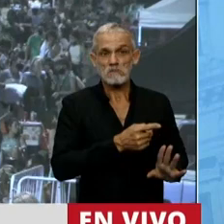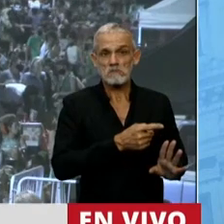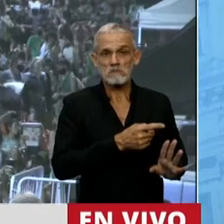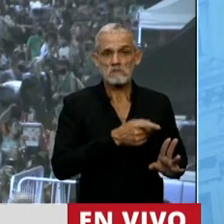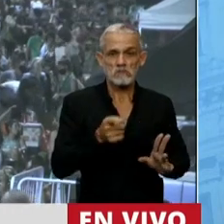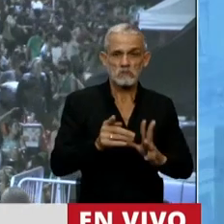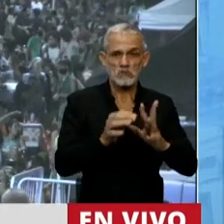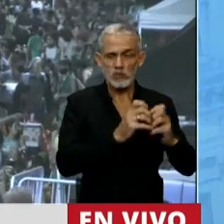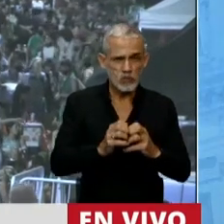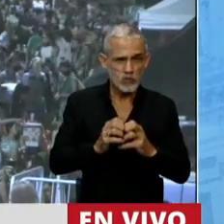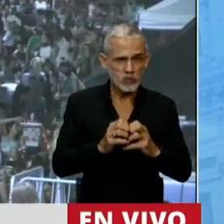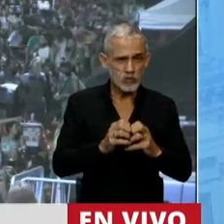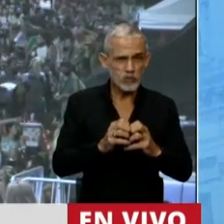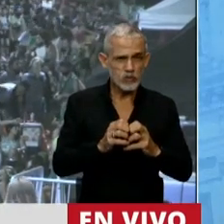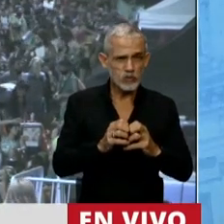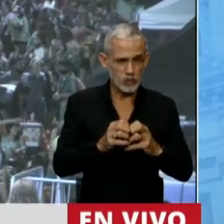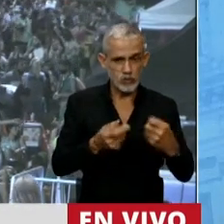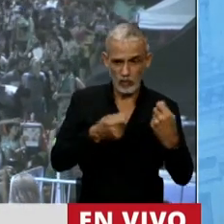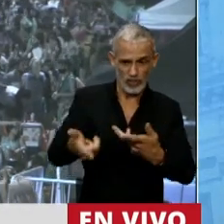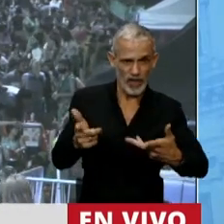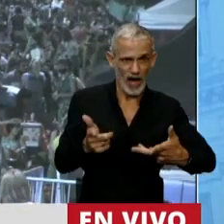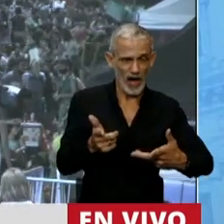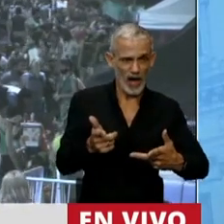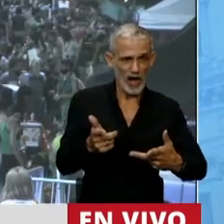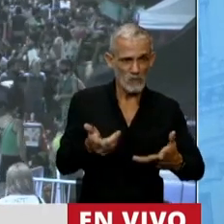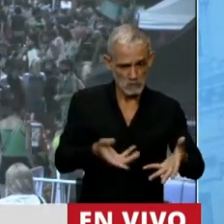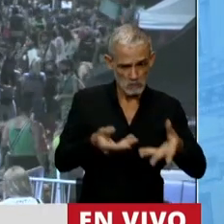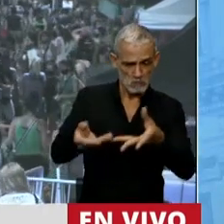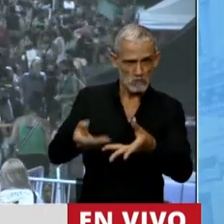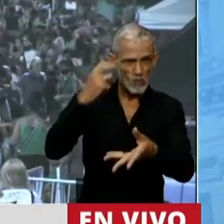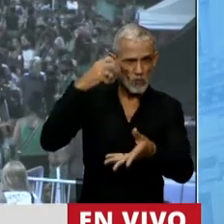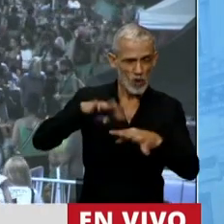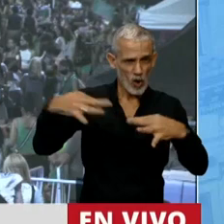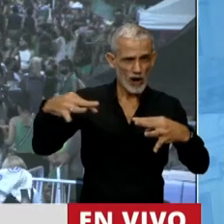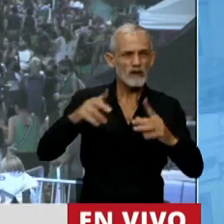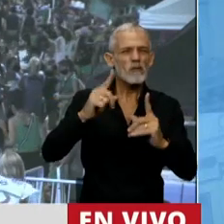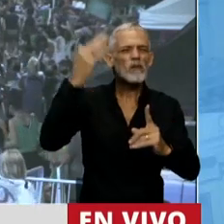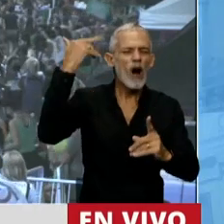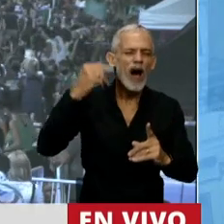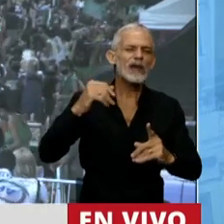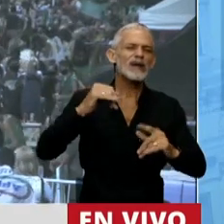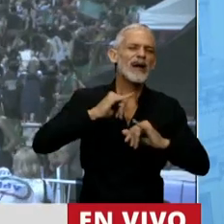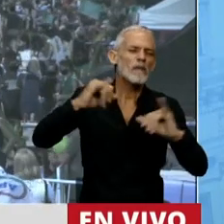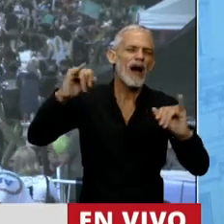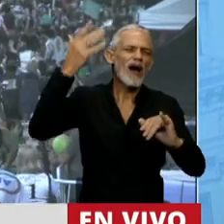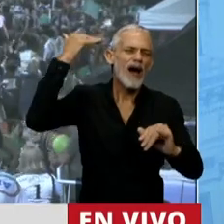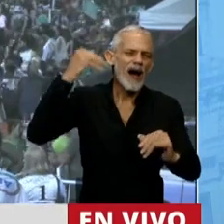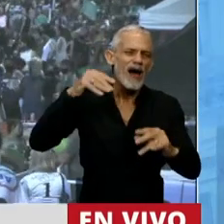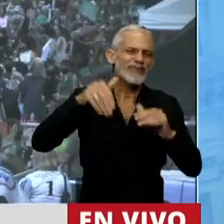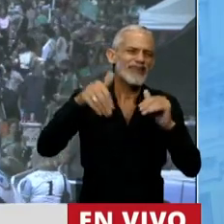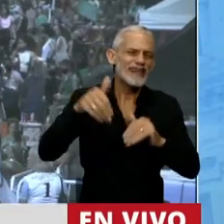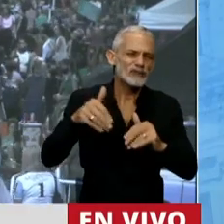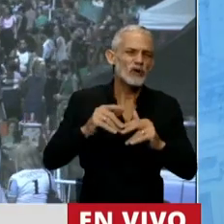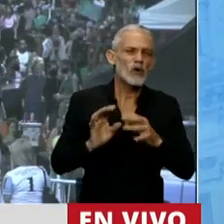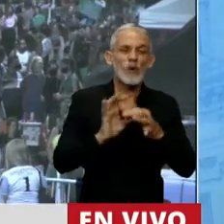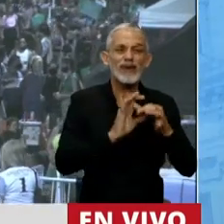generado este debate y que ha permitido que eso que dijo durante la campaña,